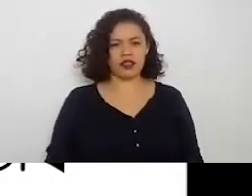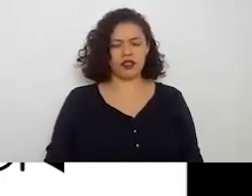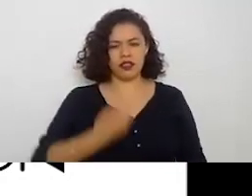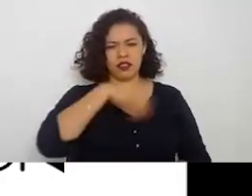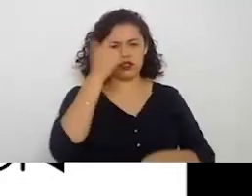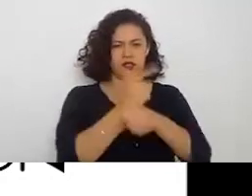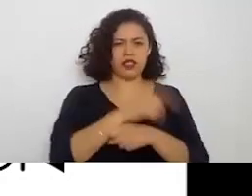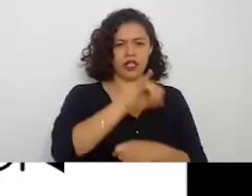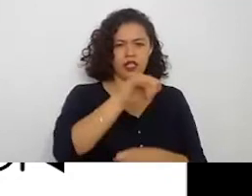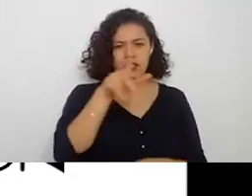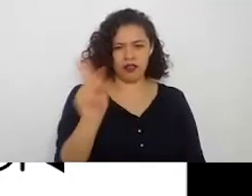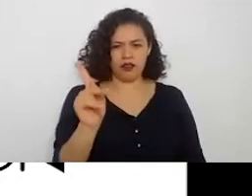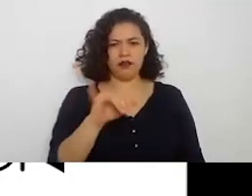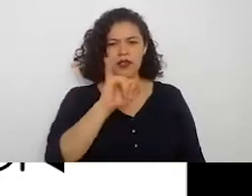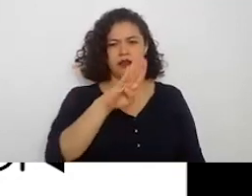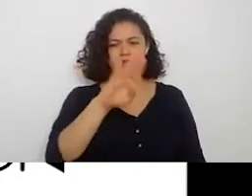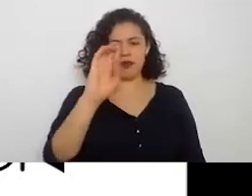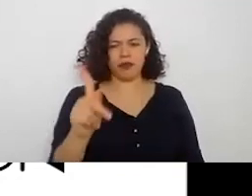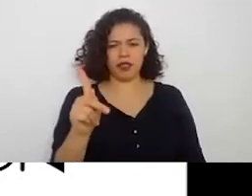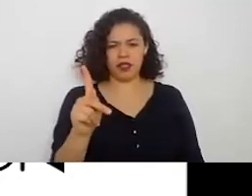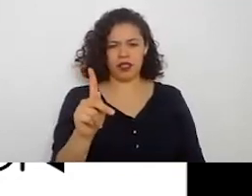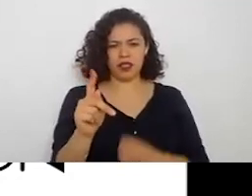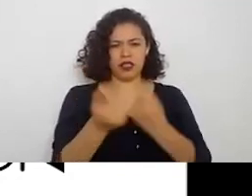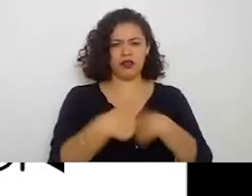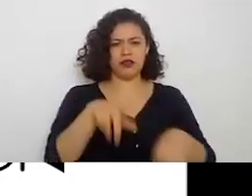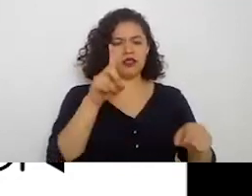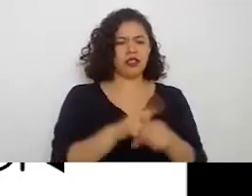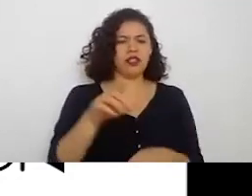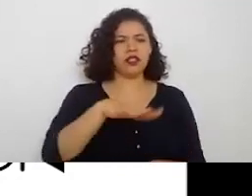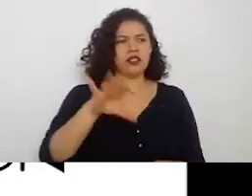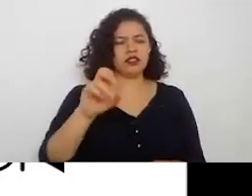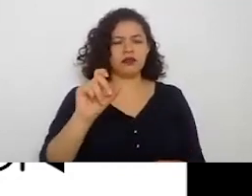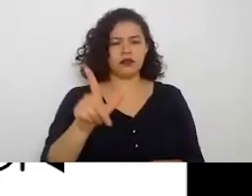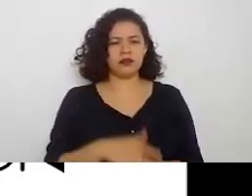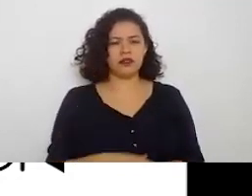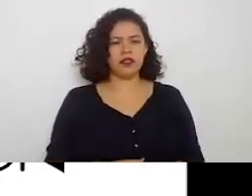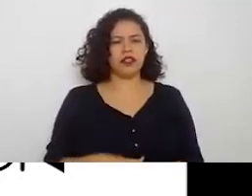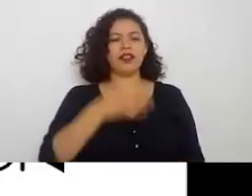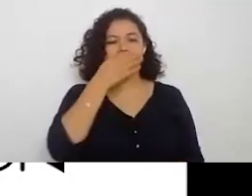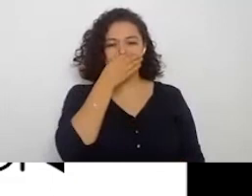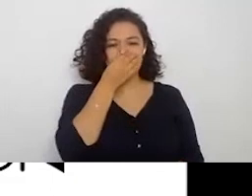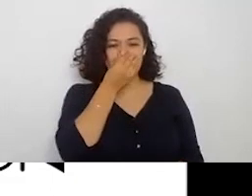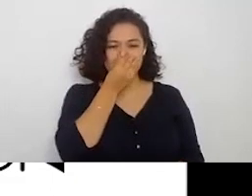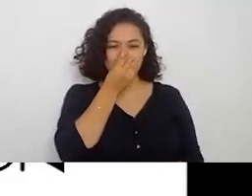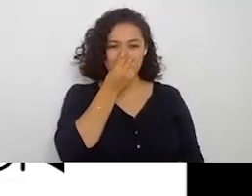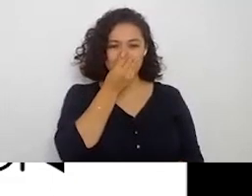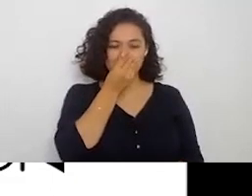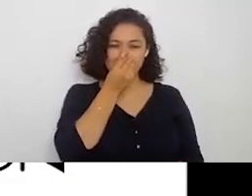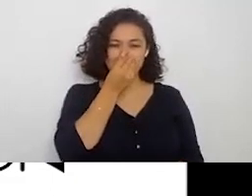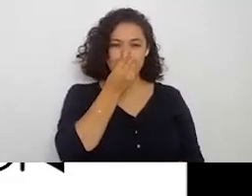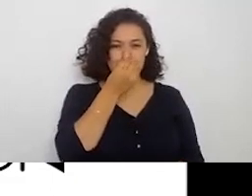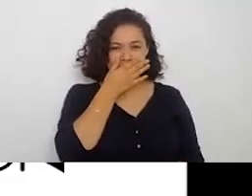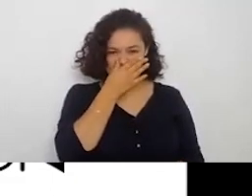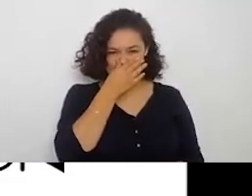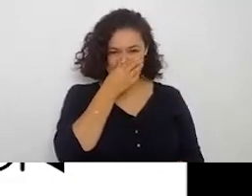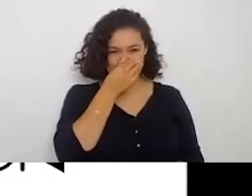cuántas IAP, cuántas IBP, sociedades civiles y otros que son informales, que no deben que pueden